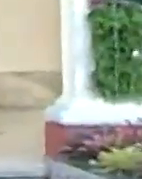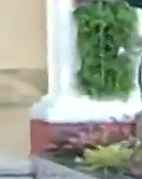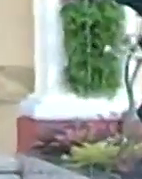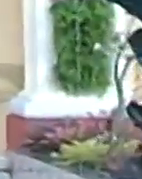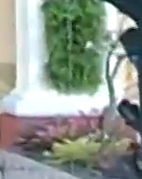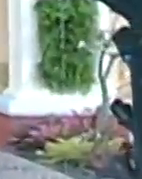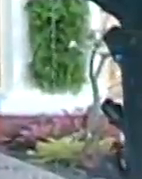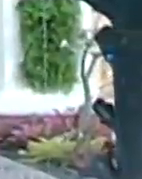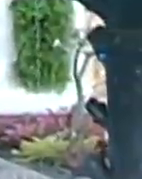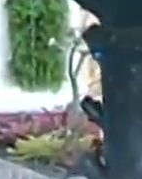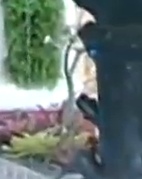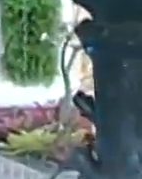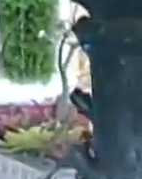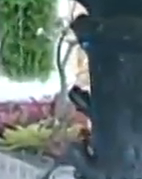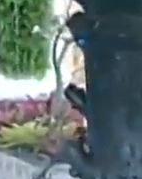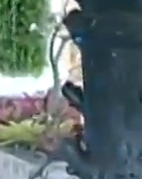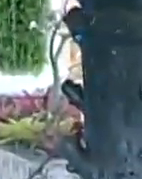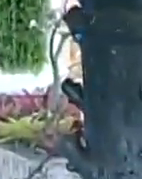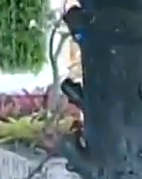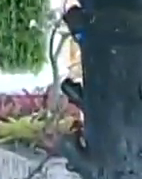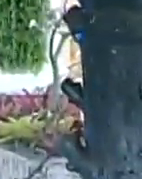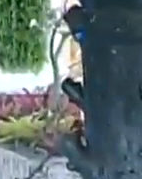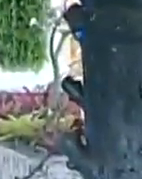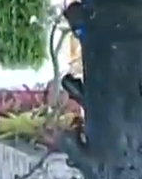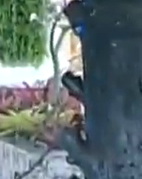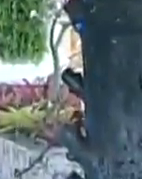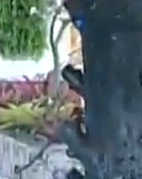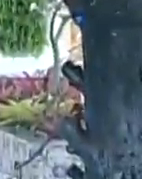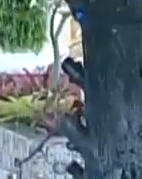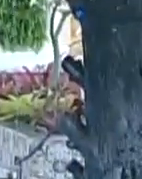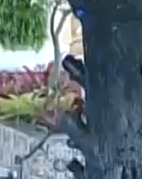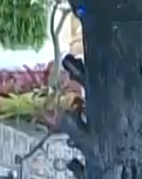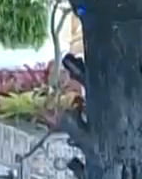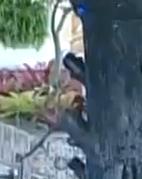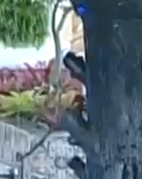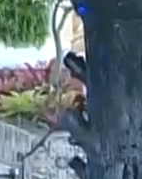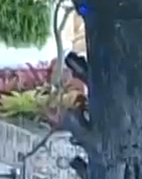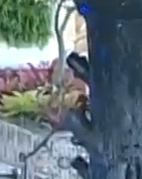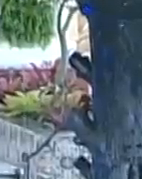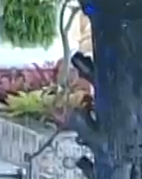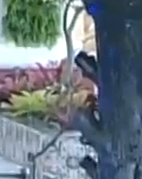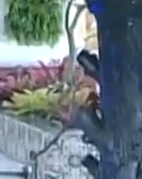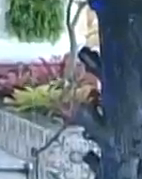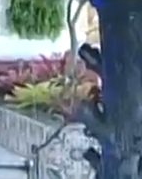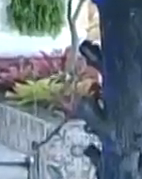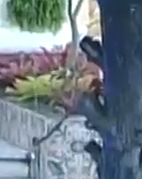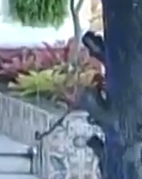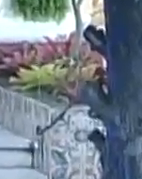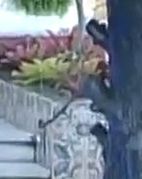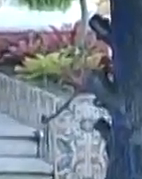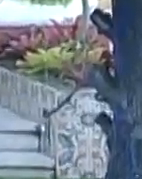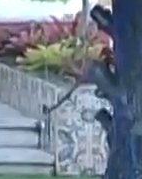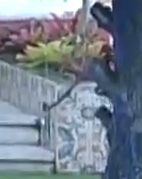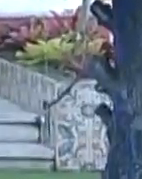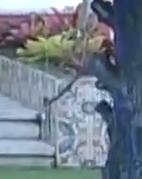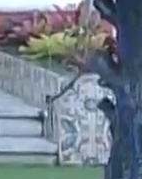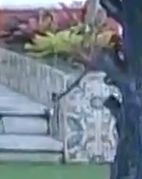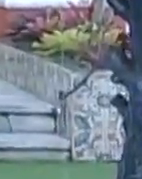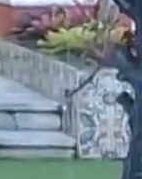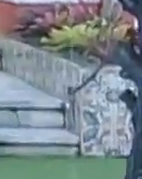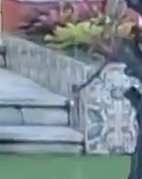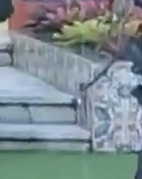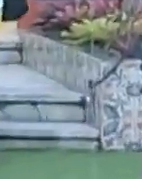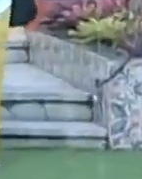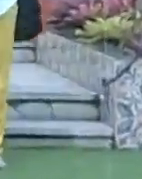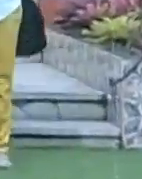hacia la producción 100% nacional. Vemos que en esta actividad lo acompaña la primera combatiente,